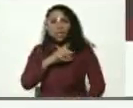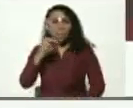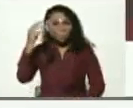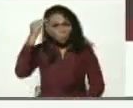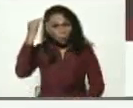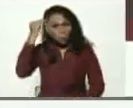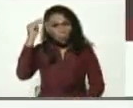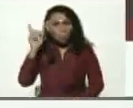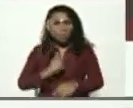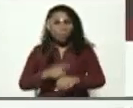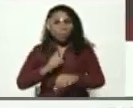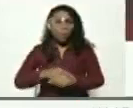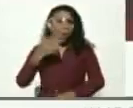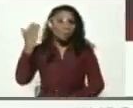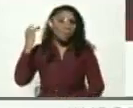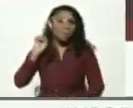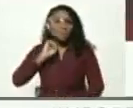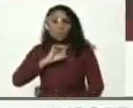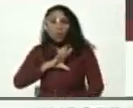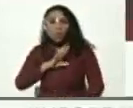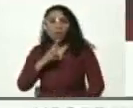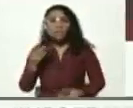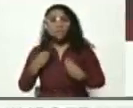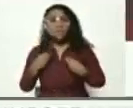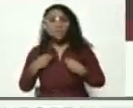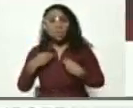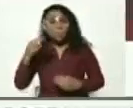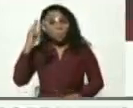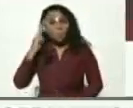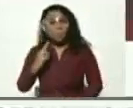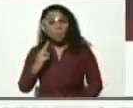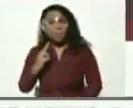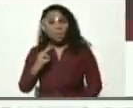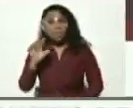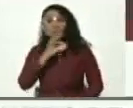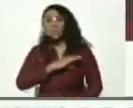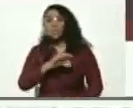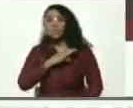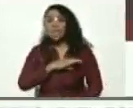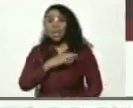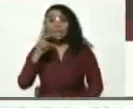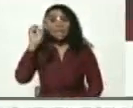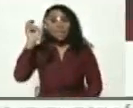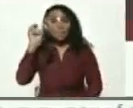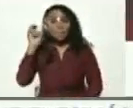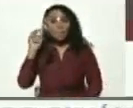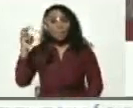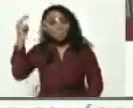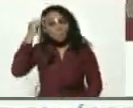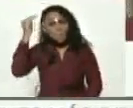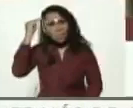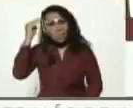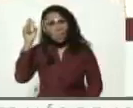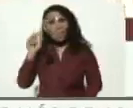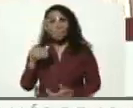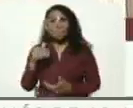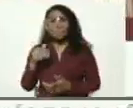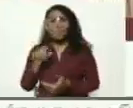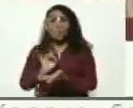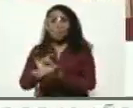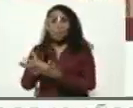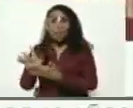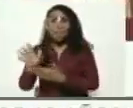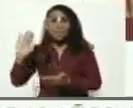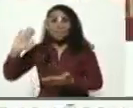de la época en que le correspondió vivir a Bolívar. Una sociedad colonizada desde una mentalidad excluyente que